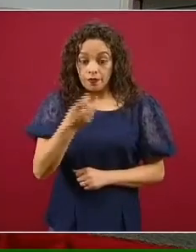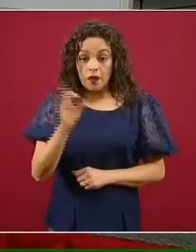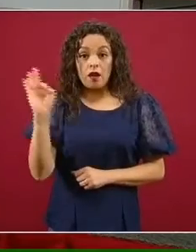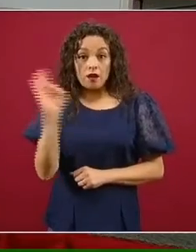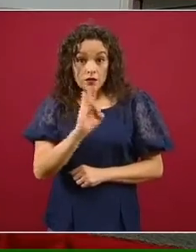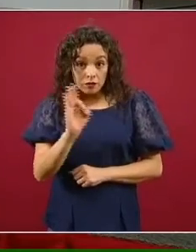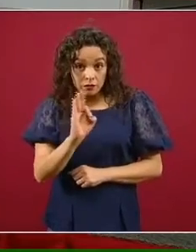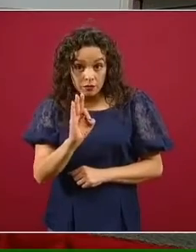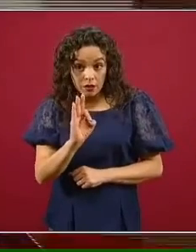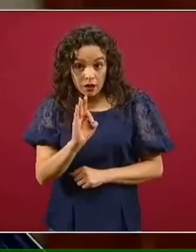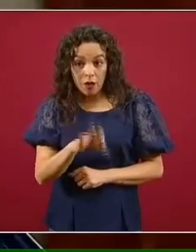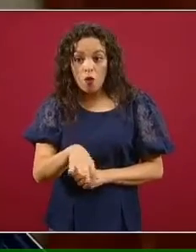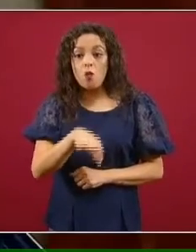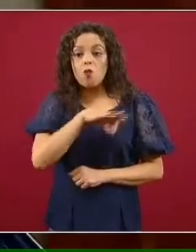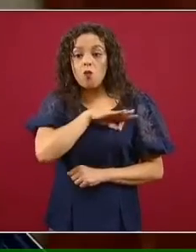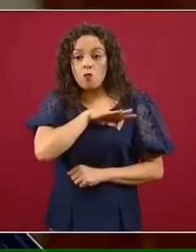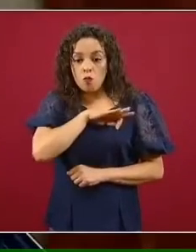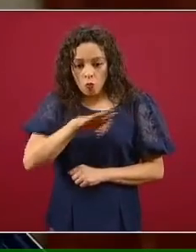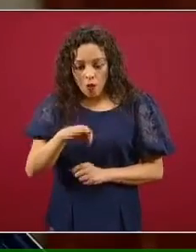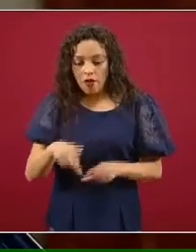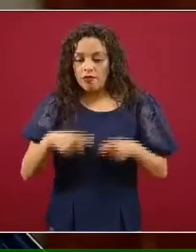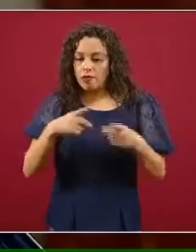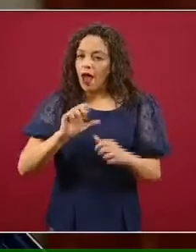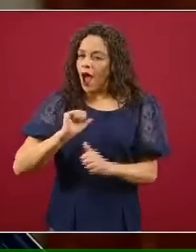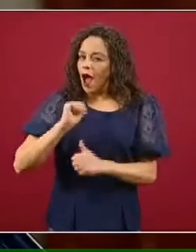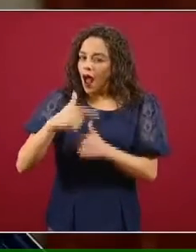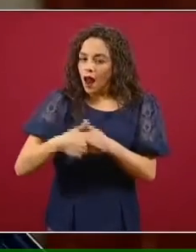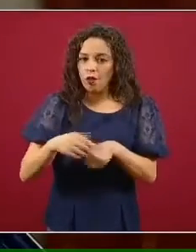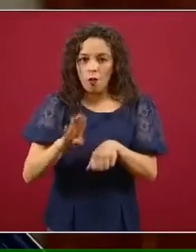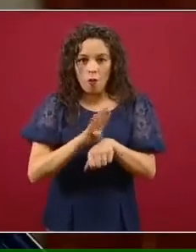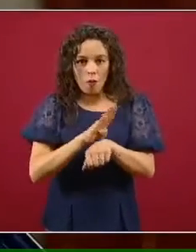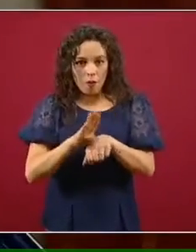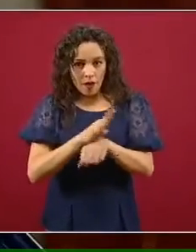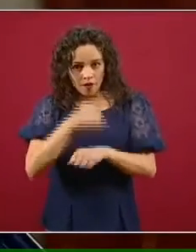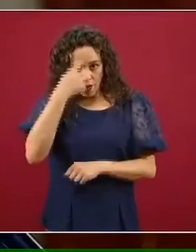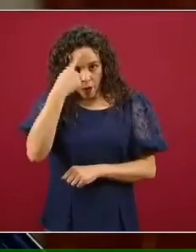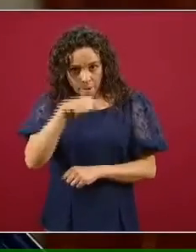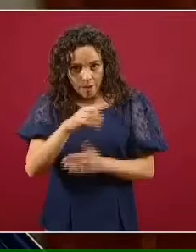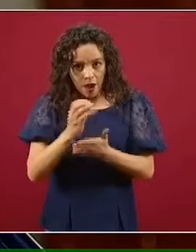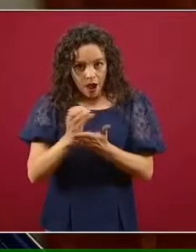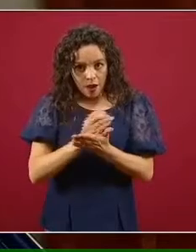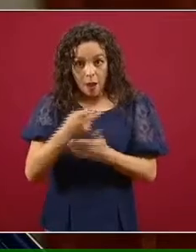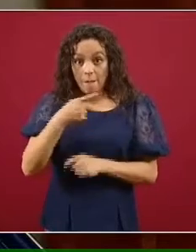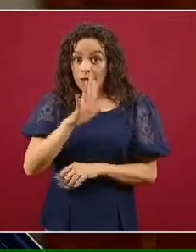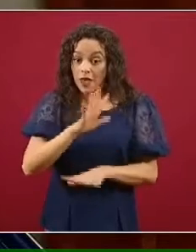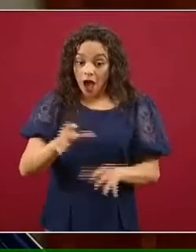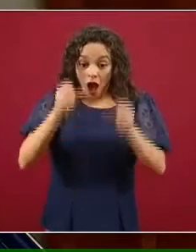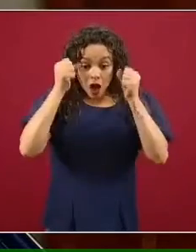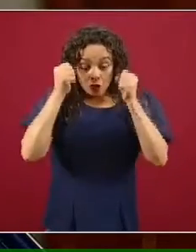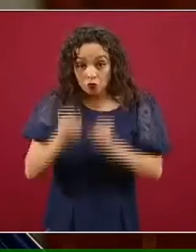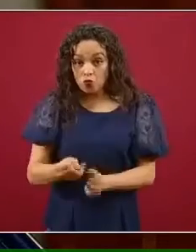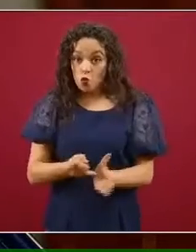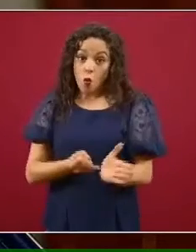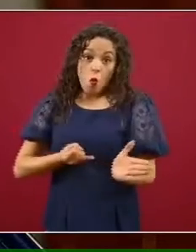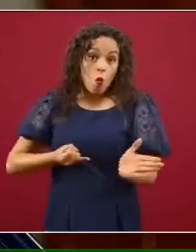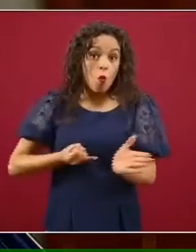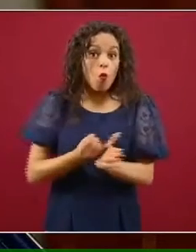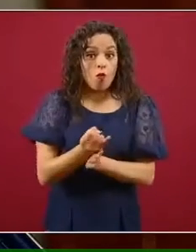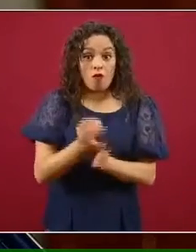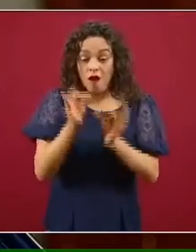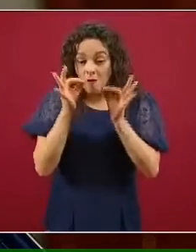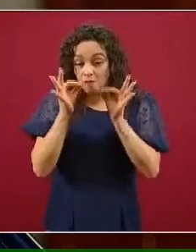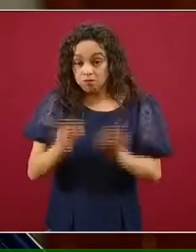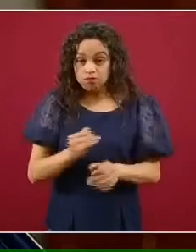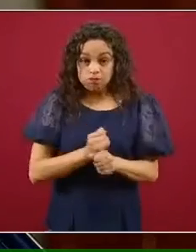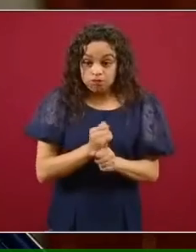generar algún beneficio, pero que todavía no se cuenta con la evidencia robusta